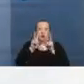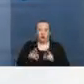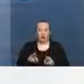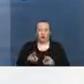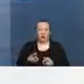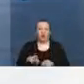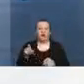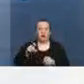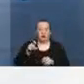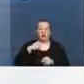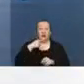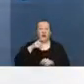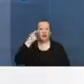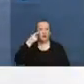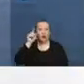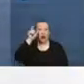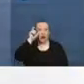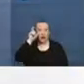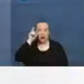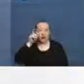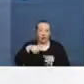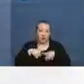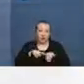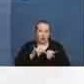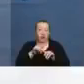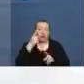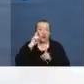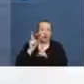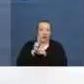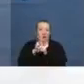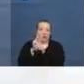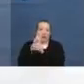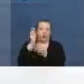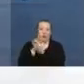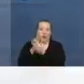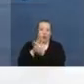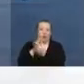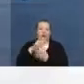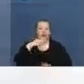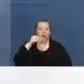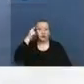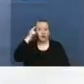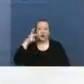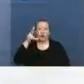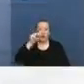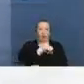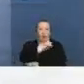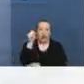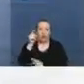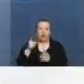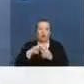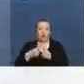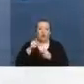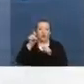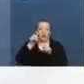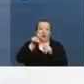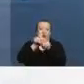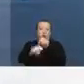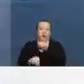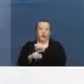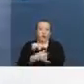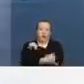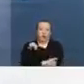todos los medios al lazo para que persiga correa para que no hagan el correísmo etcétera así destruyan a la patria